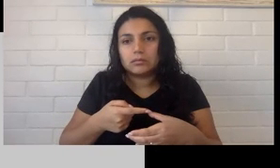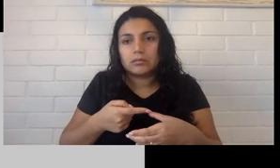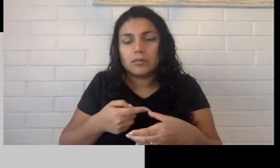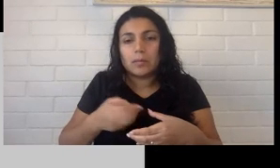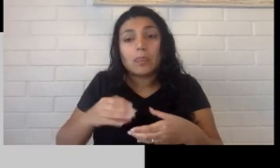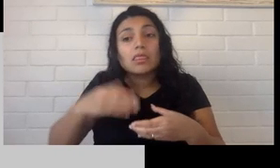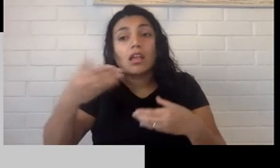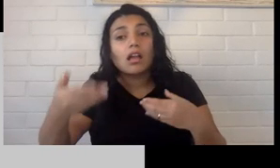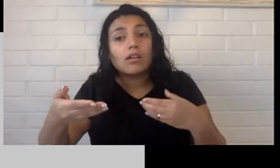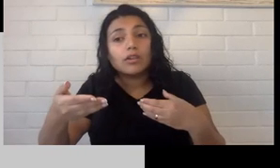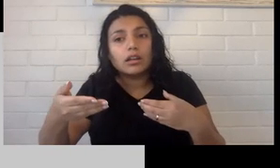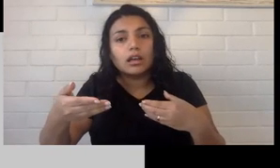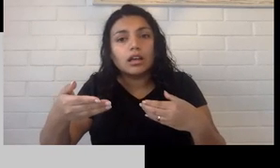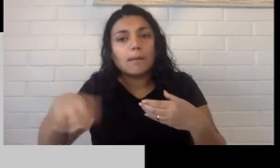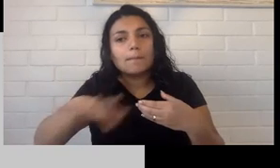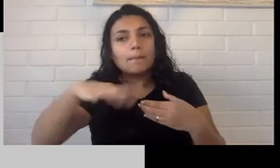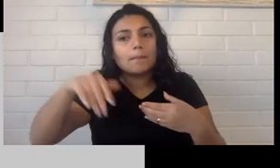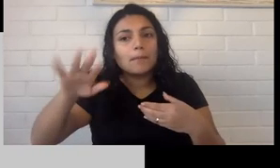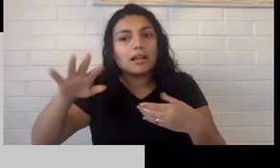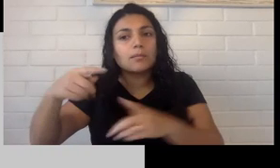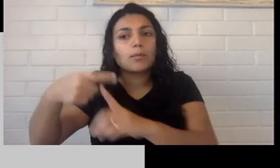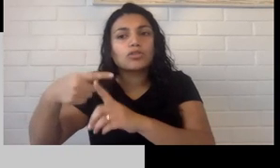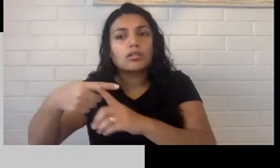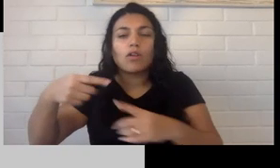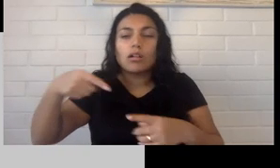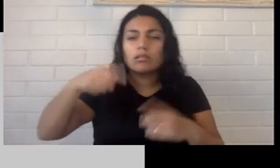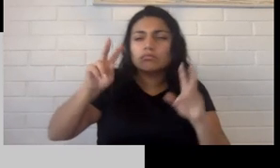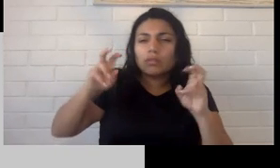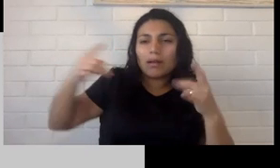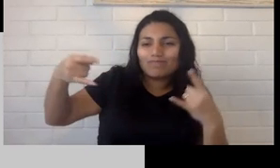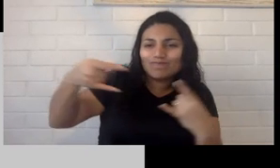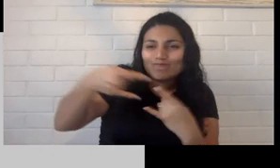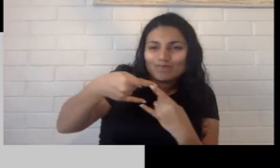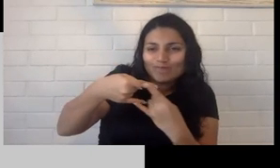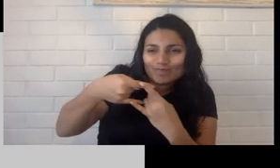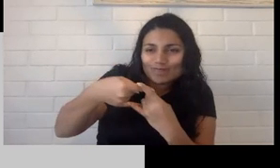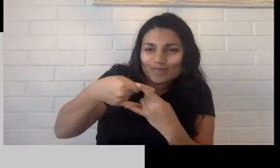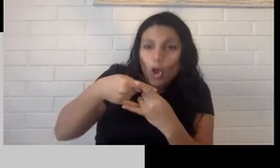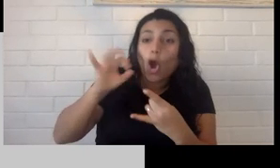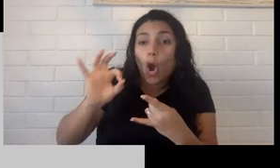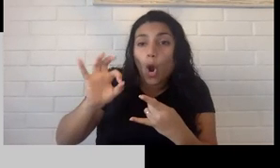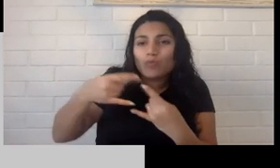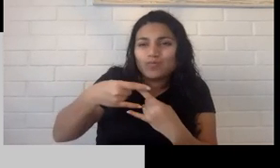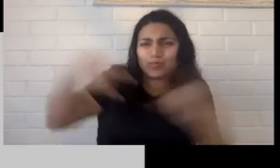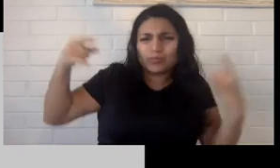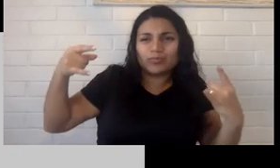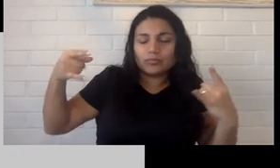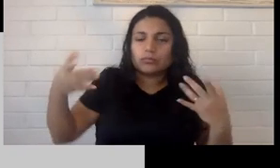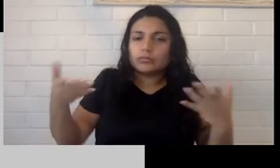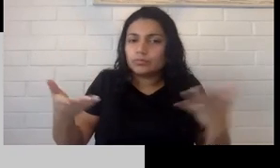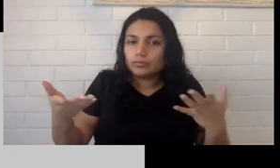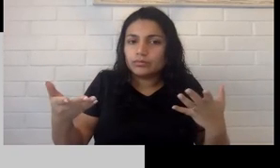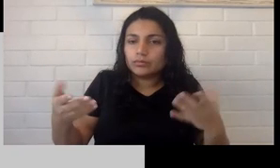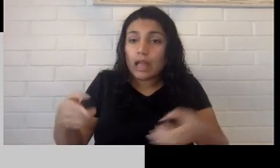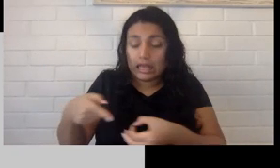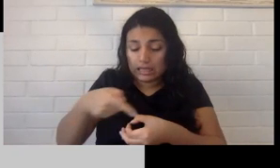existen una serie de propiedades que tienen que ver con la atracción o repulsión de carga. Entonces, si es que